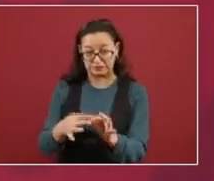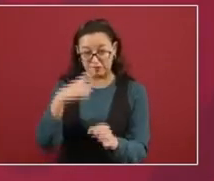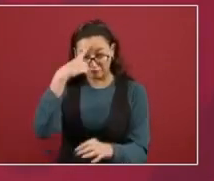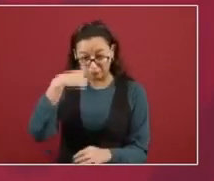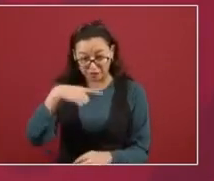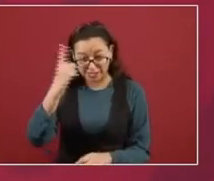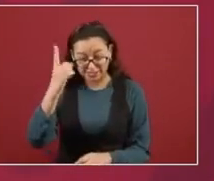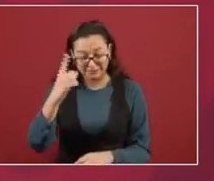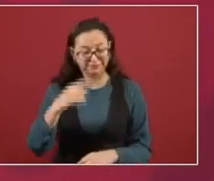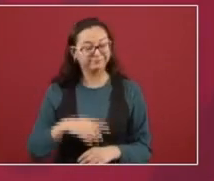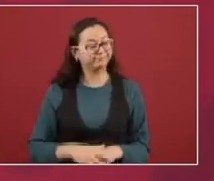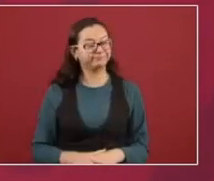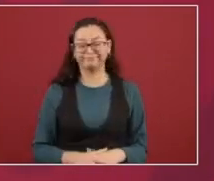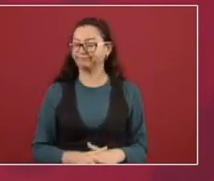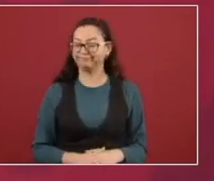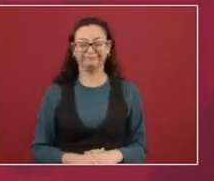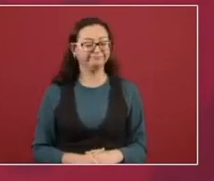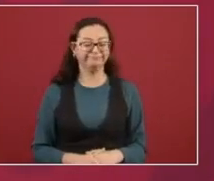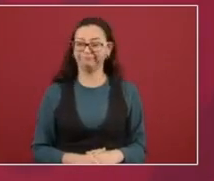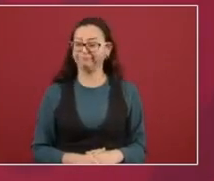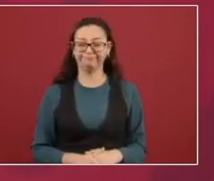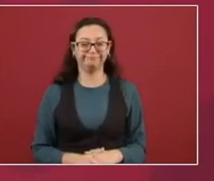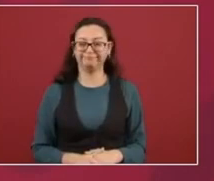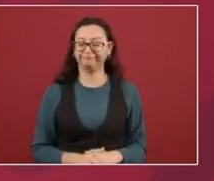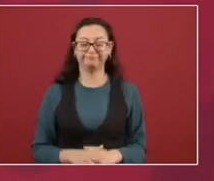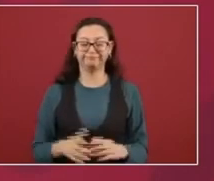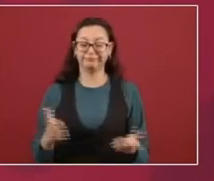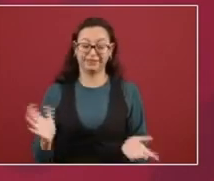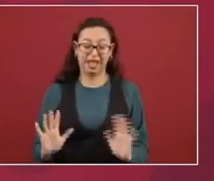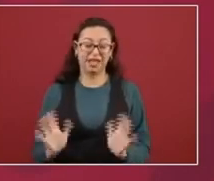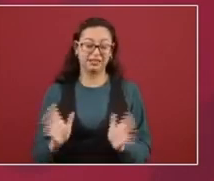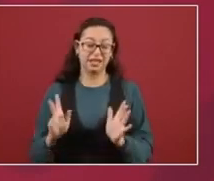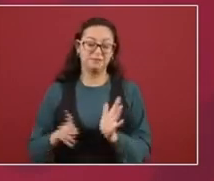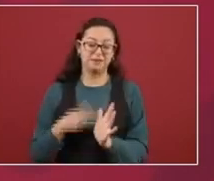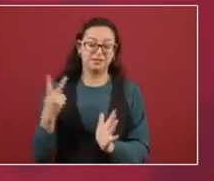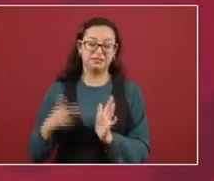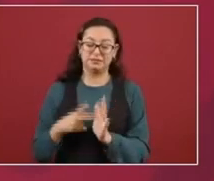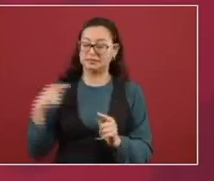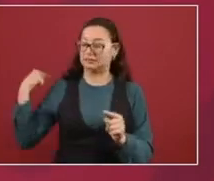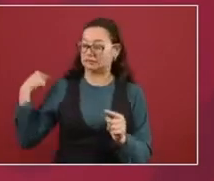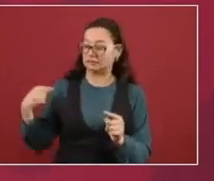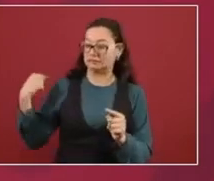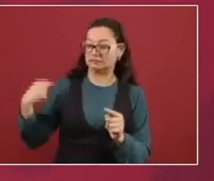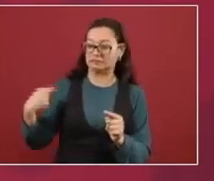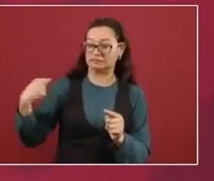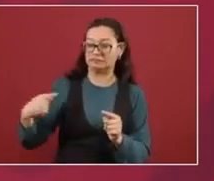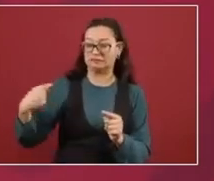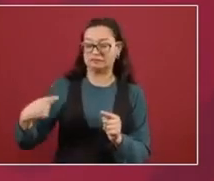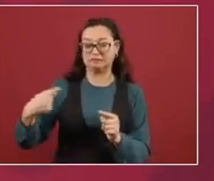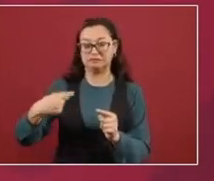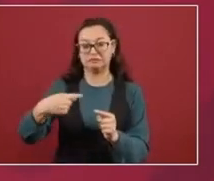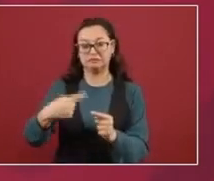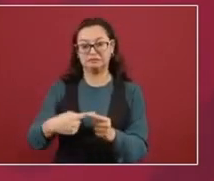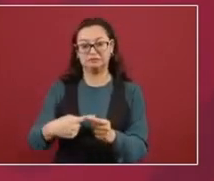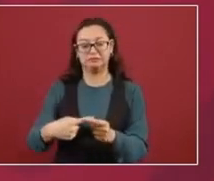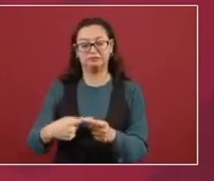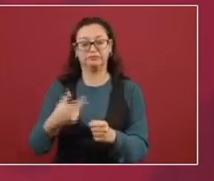porque, como he venido señalando, el gobierno no